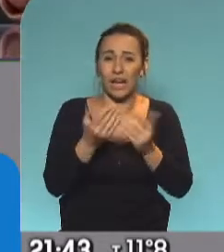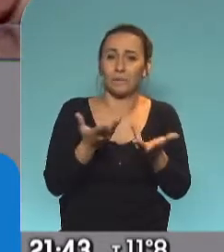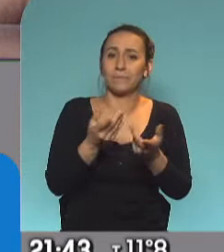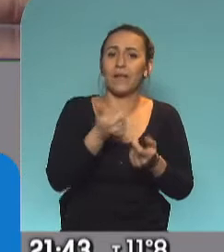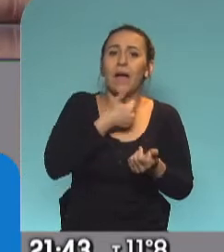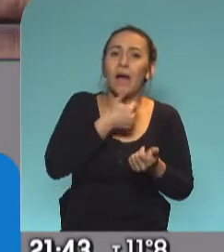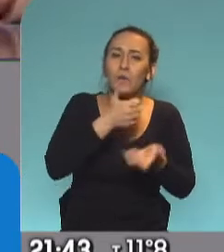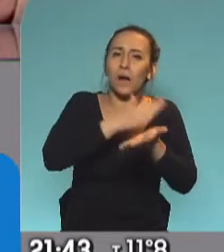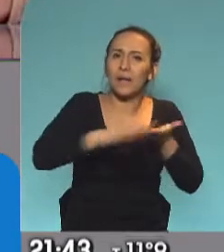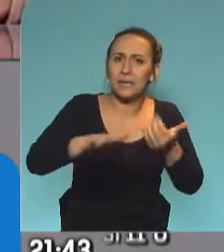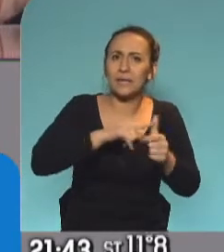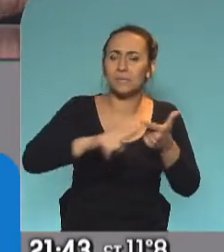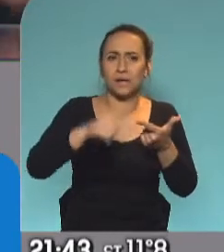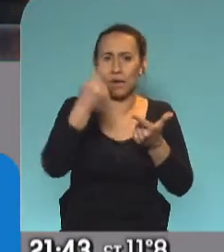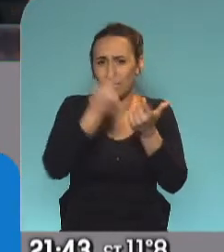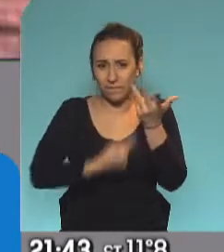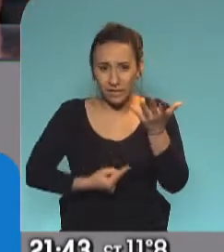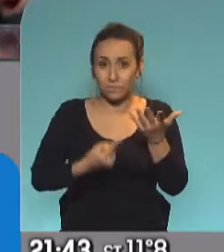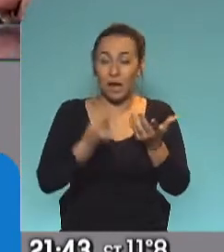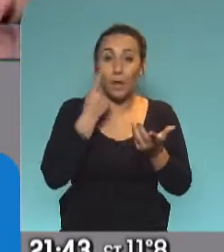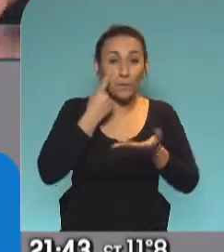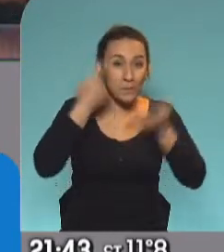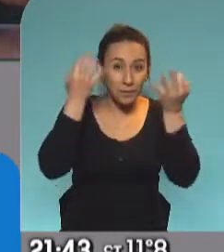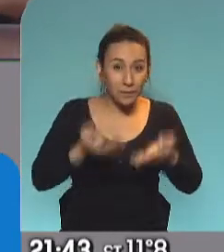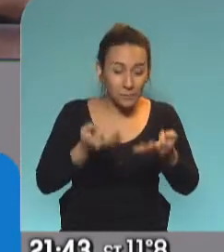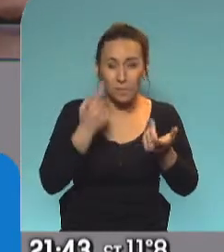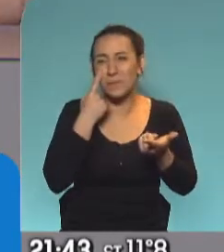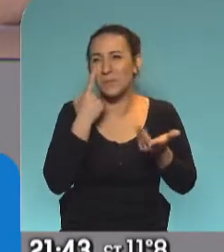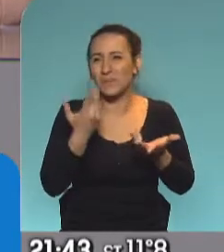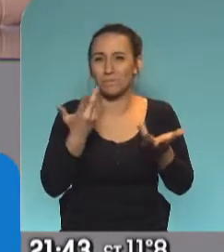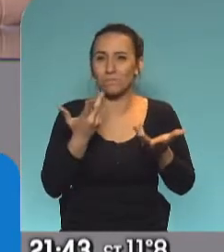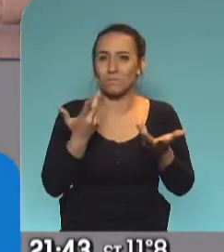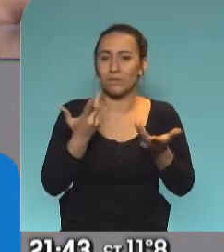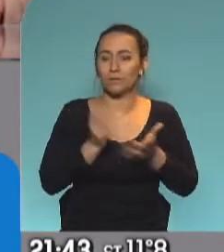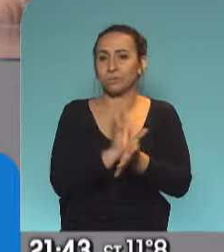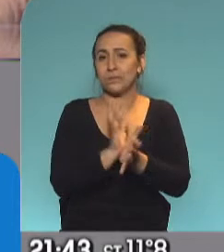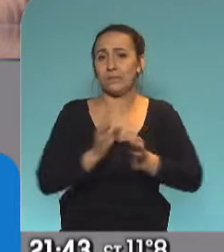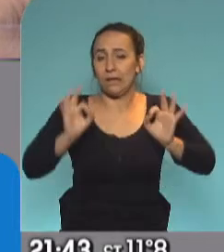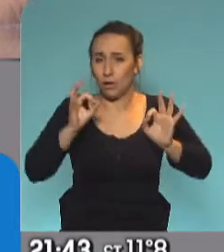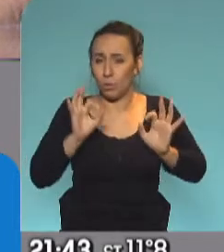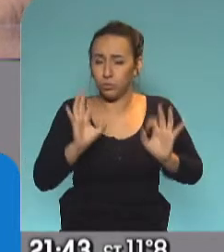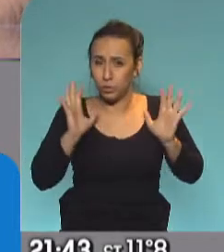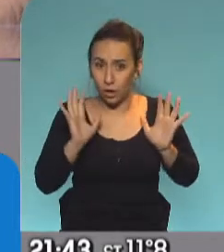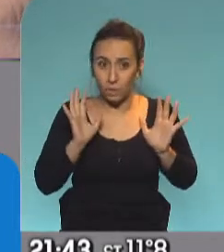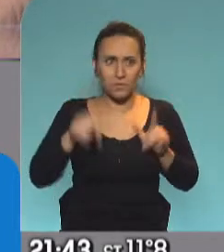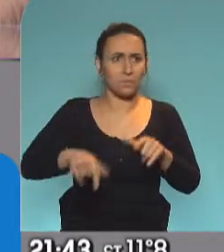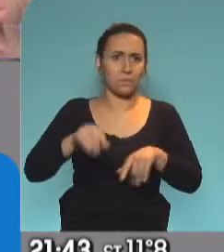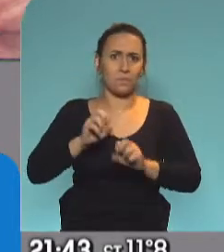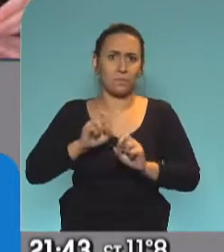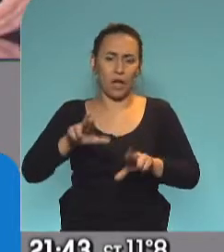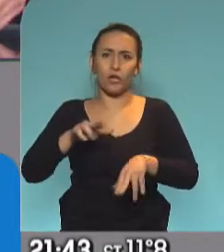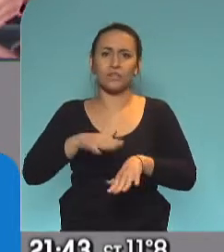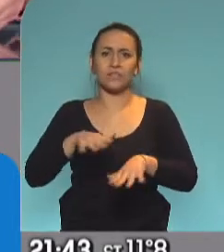agua potable y a todo esto que se necesita para vivir en términos generales, pero más que nada en un contexto de pandemia como el que